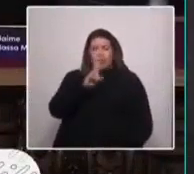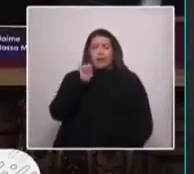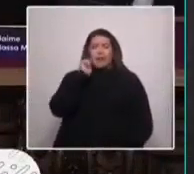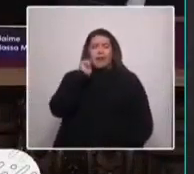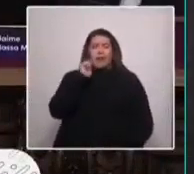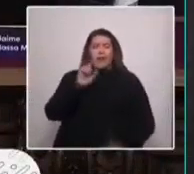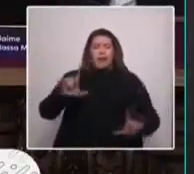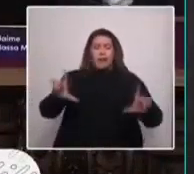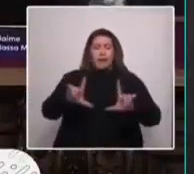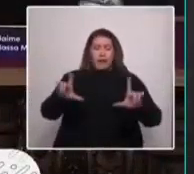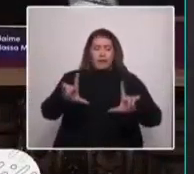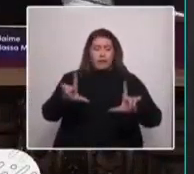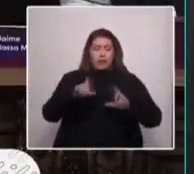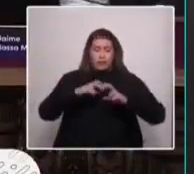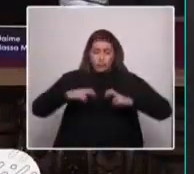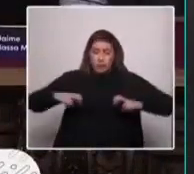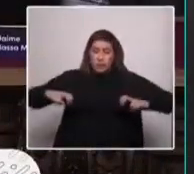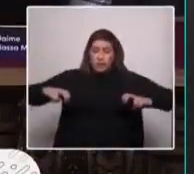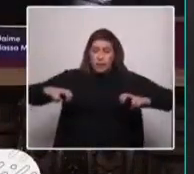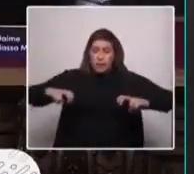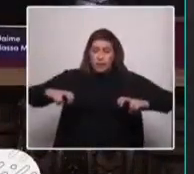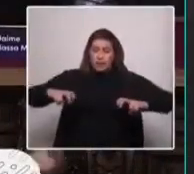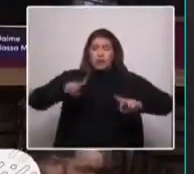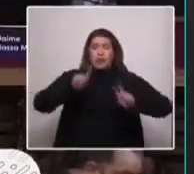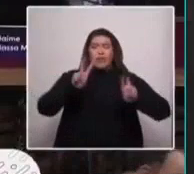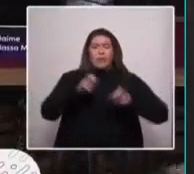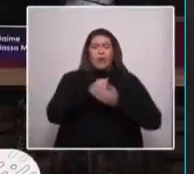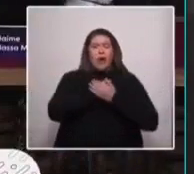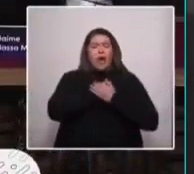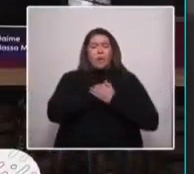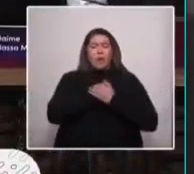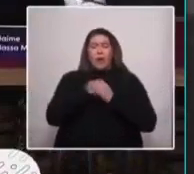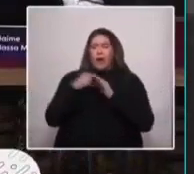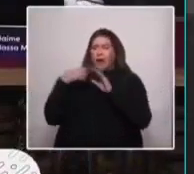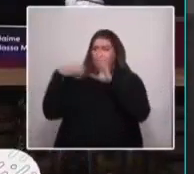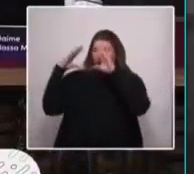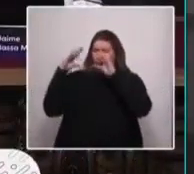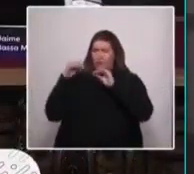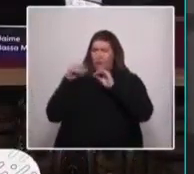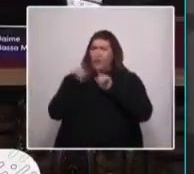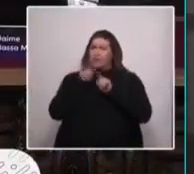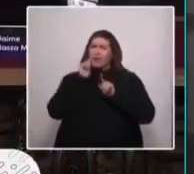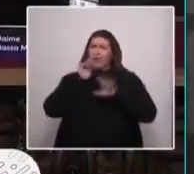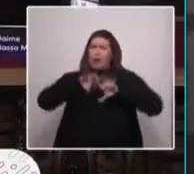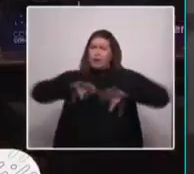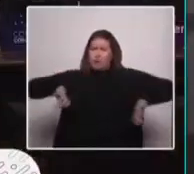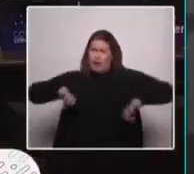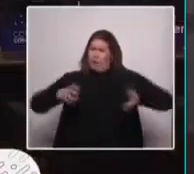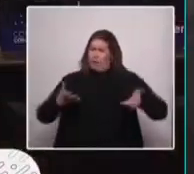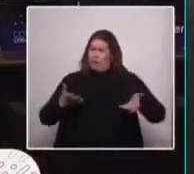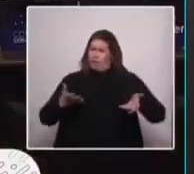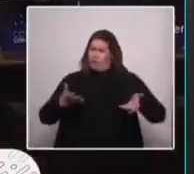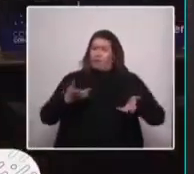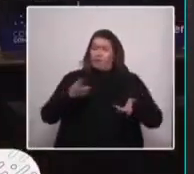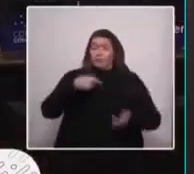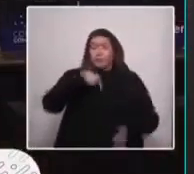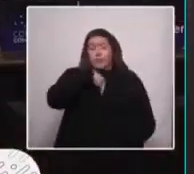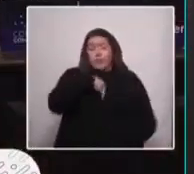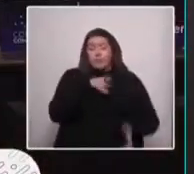las cinco comisiones que se establecieron esta semana. Yo más bien creo que ha sido un proceso de articulación ordenado,